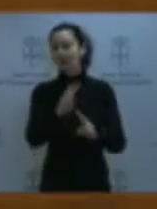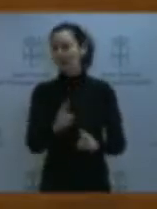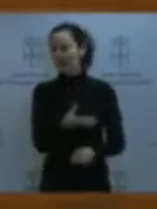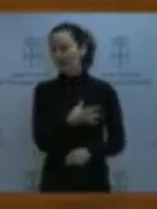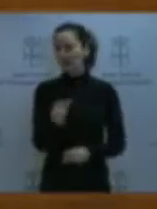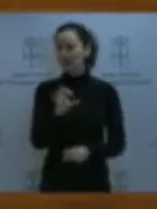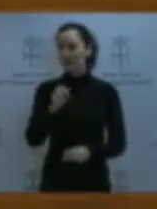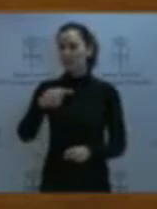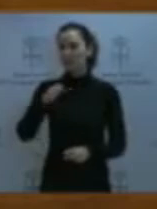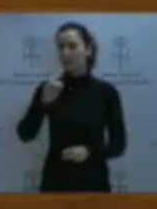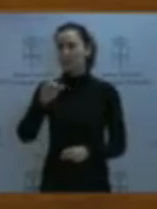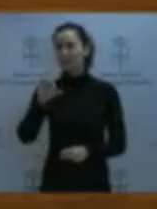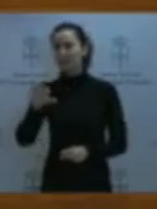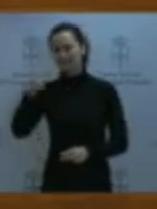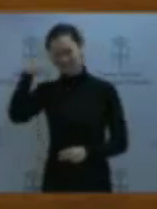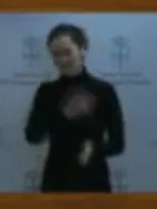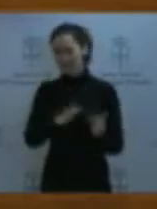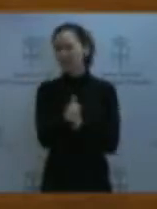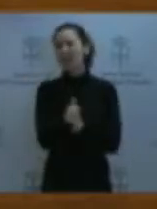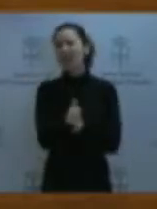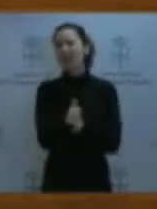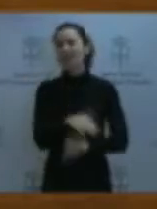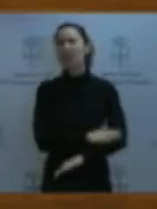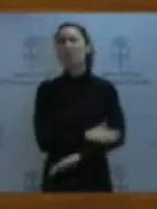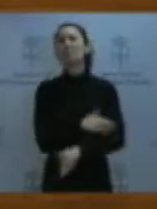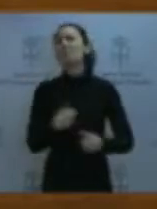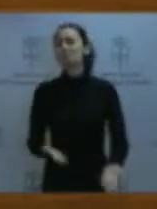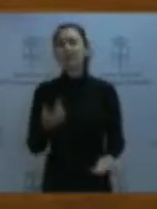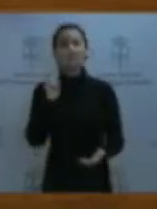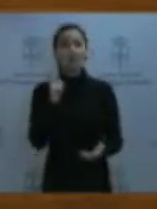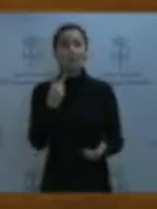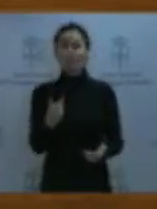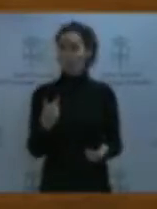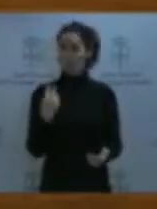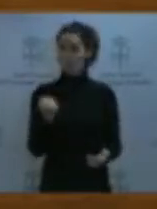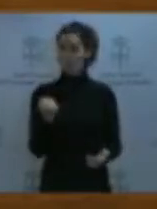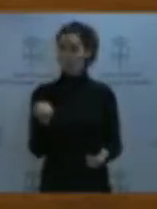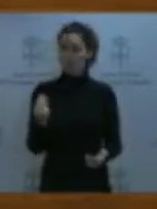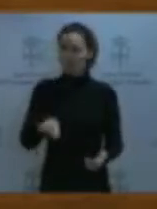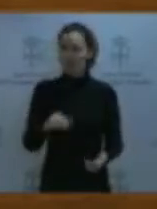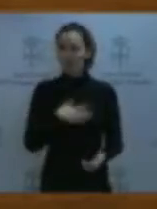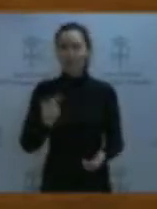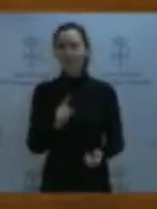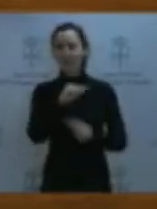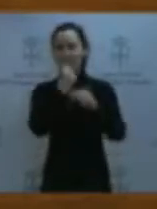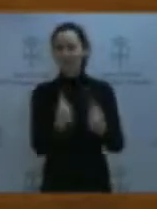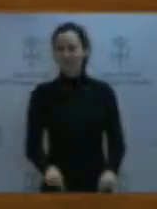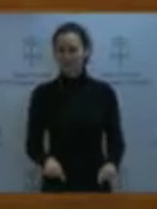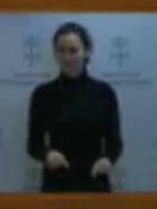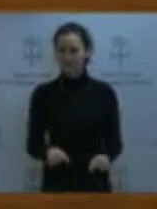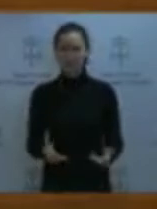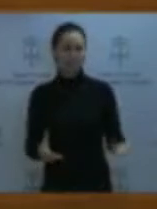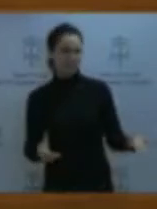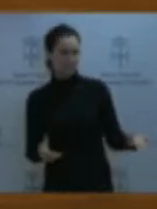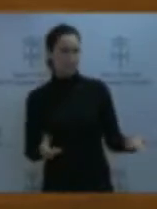SOGEPSA para ver cuáles son las prioridades del Gobierno. Es decir, simplemente que por 2 millones más uno no quiere un presupuesto, ya lo estábamos